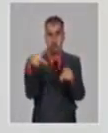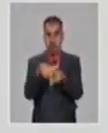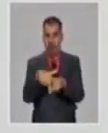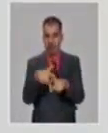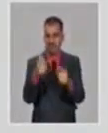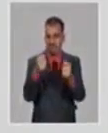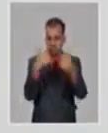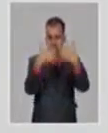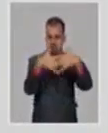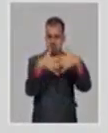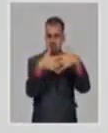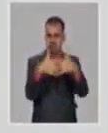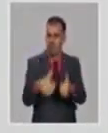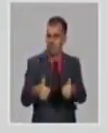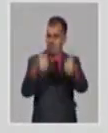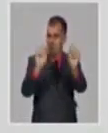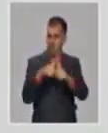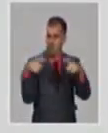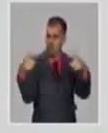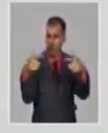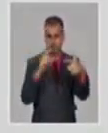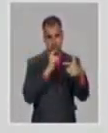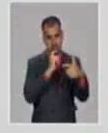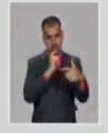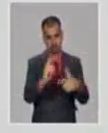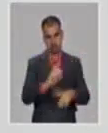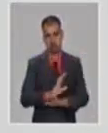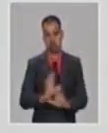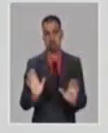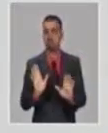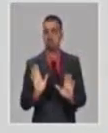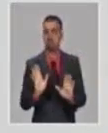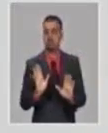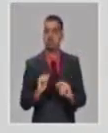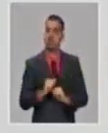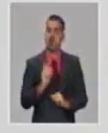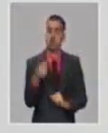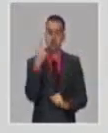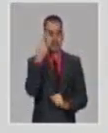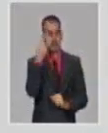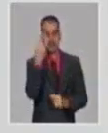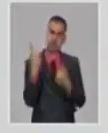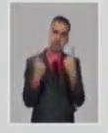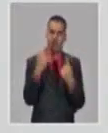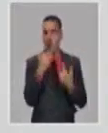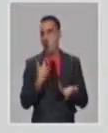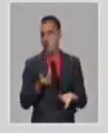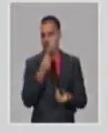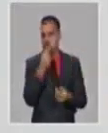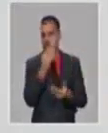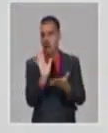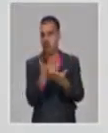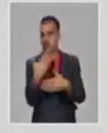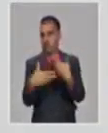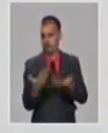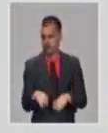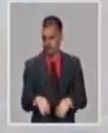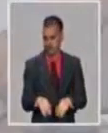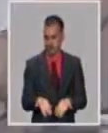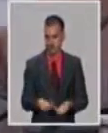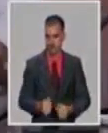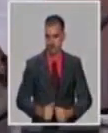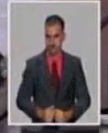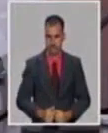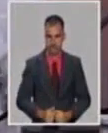de las condiciones económicas que hoy trabaja el país. Por lo tanto, no hemos buscado un grupo de alternativas a estos problemas que hoy se presentan